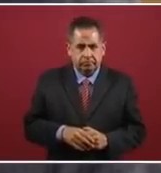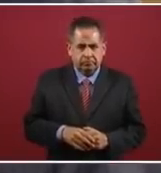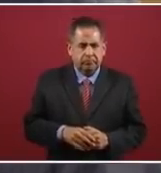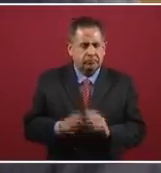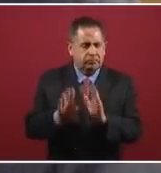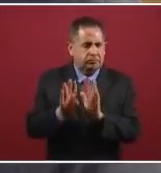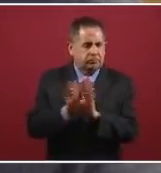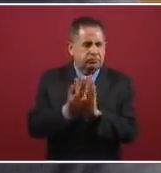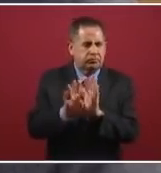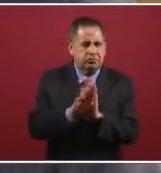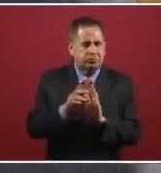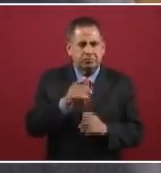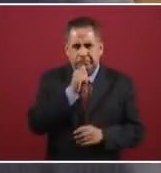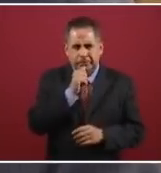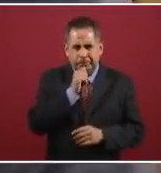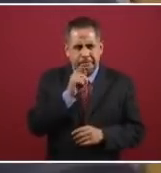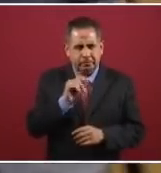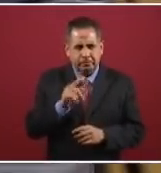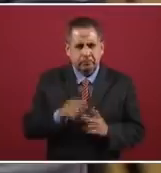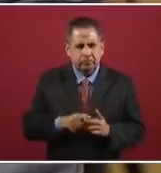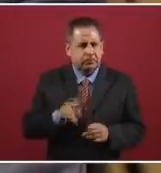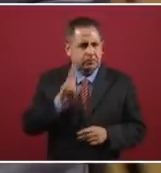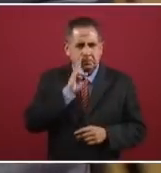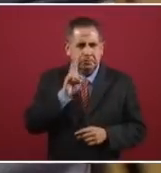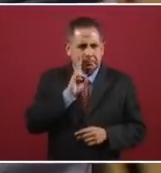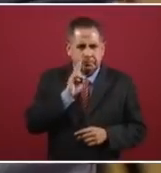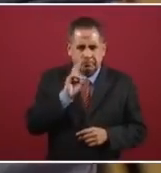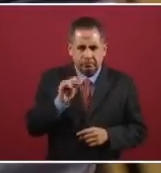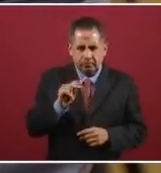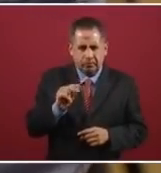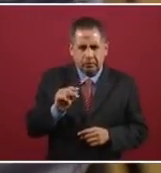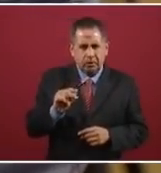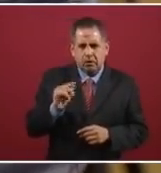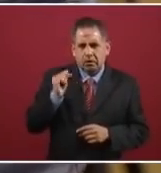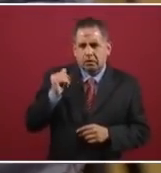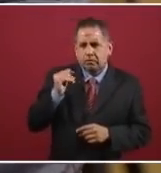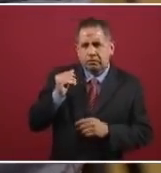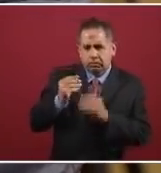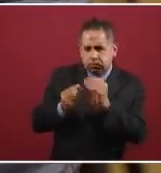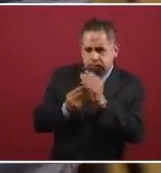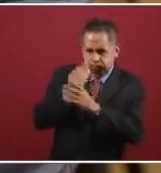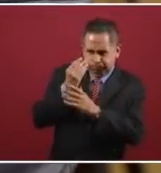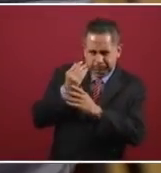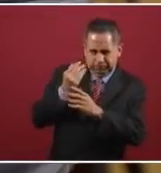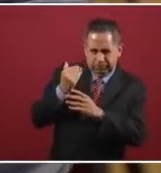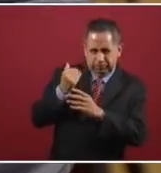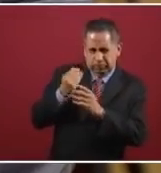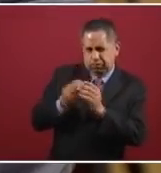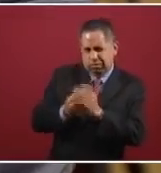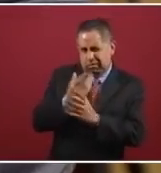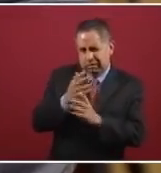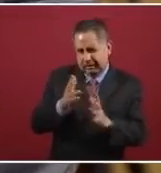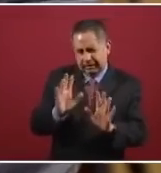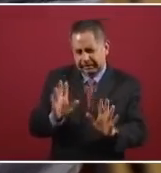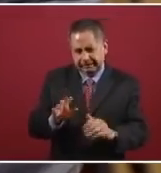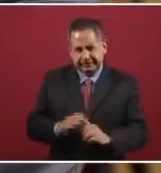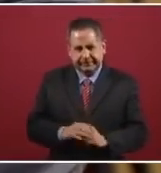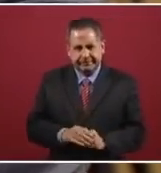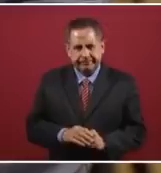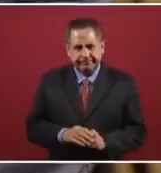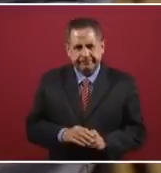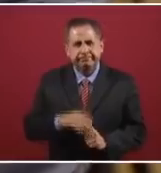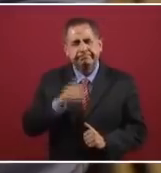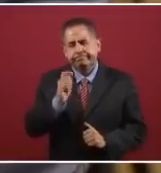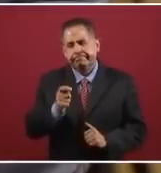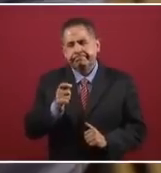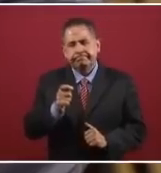Brownsville no tanto, Houston son ciudades relativamente nuevas que se